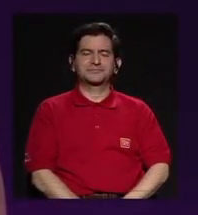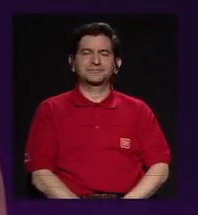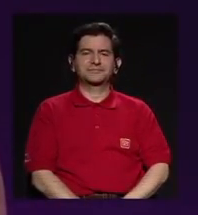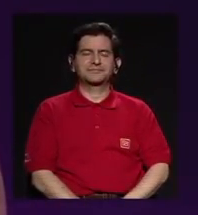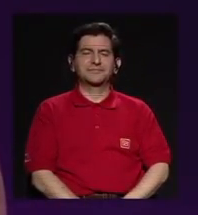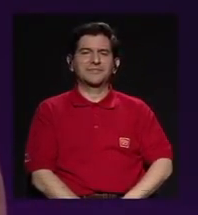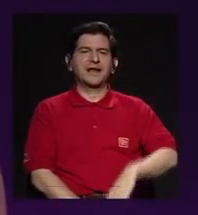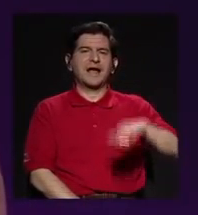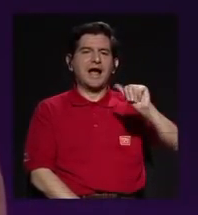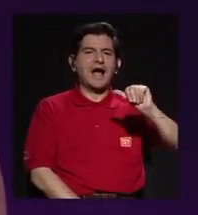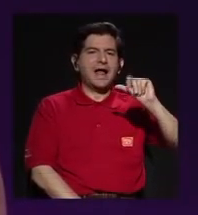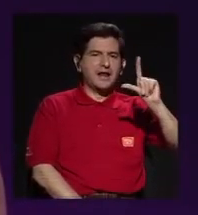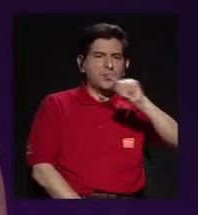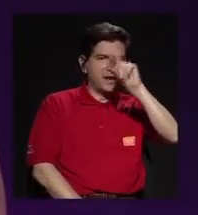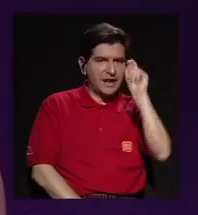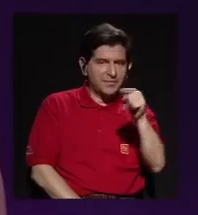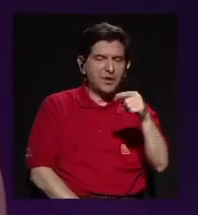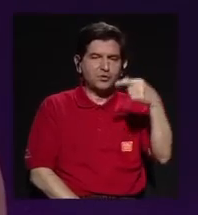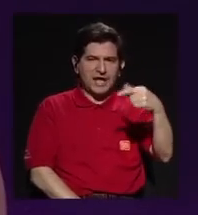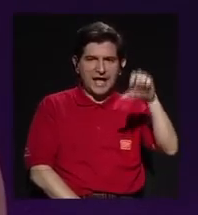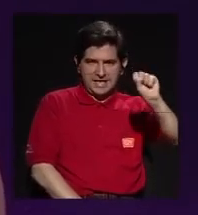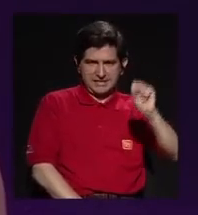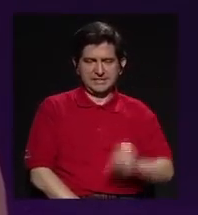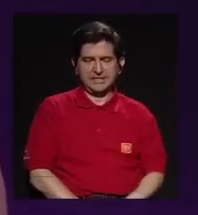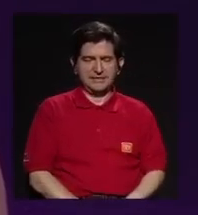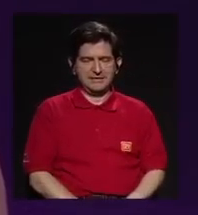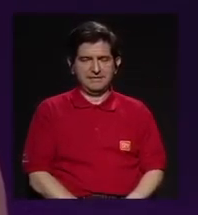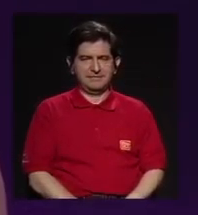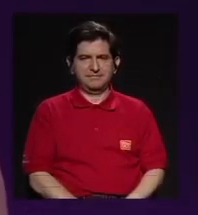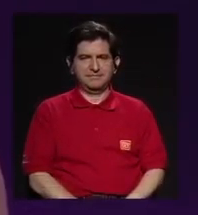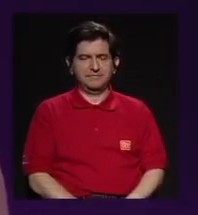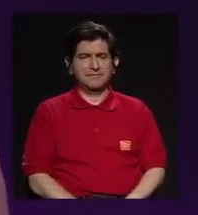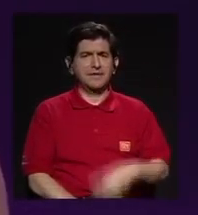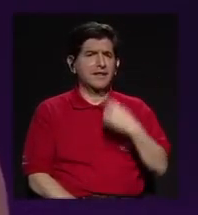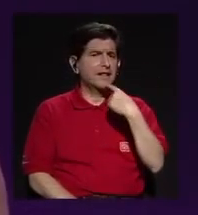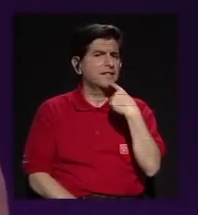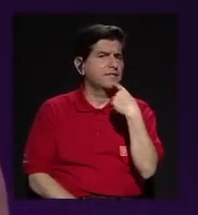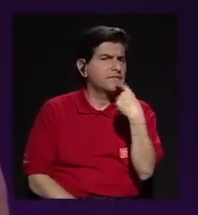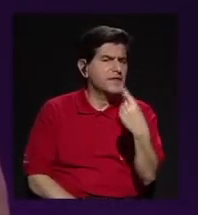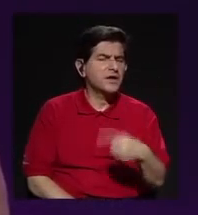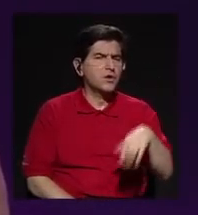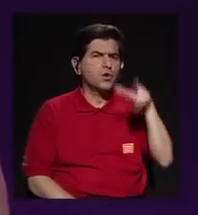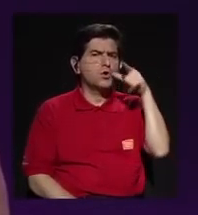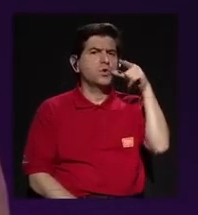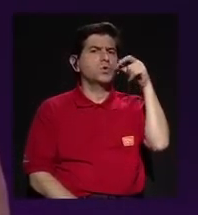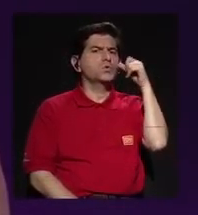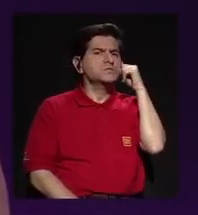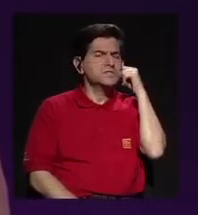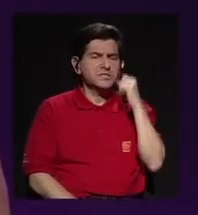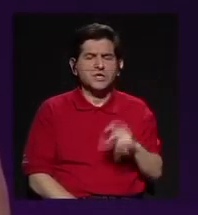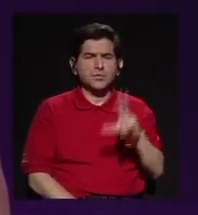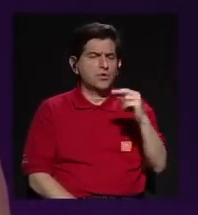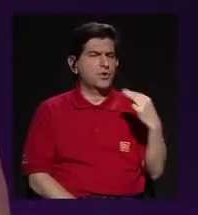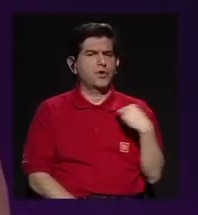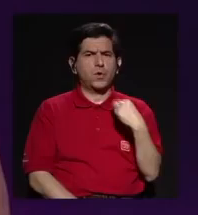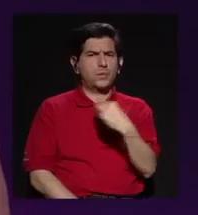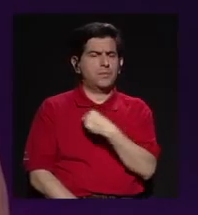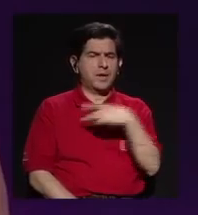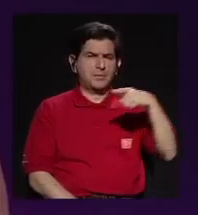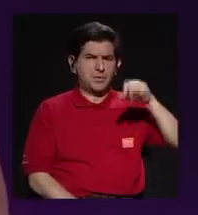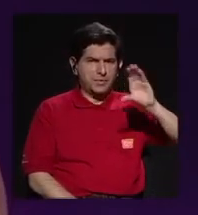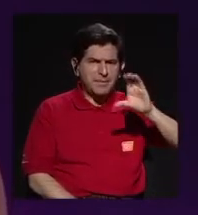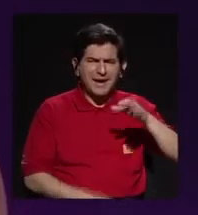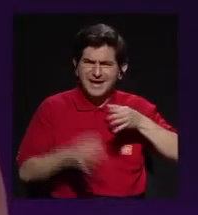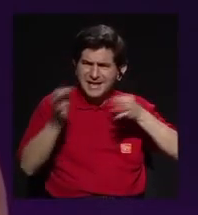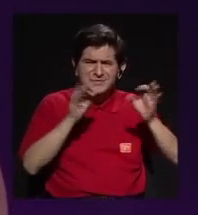Doña Ana Lorena le pregunta a Gina que ella mencionó que don Luis Guillermo no pertenece al PAC. ¿Quiere que se lo